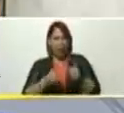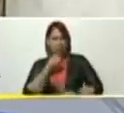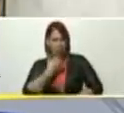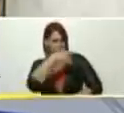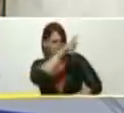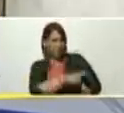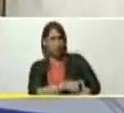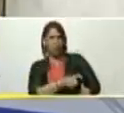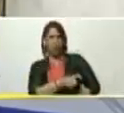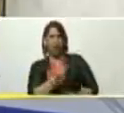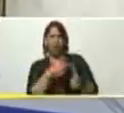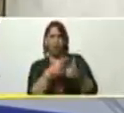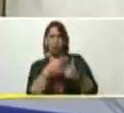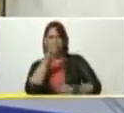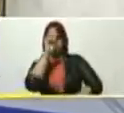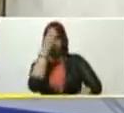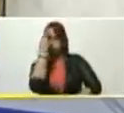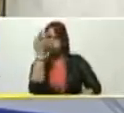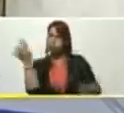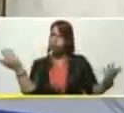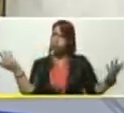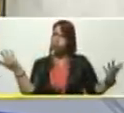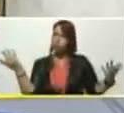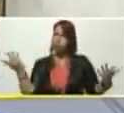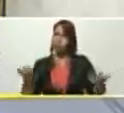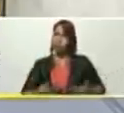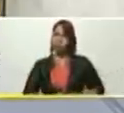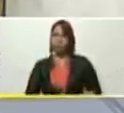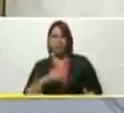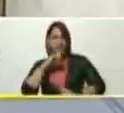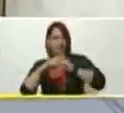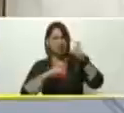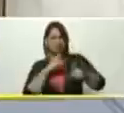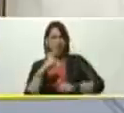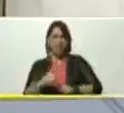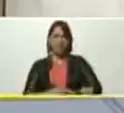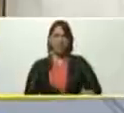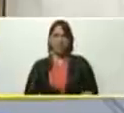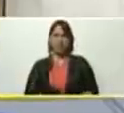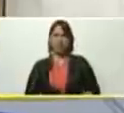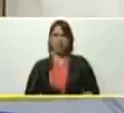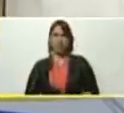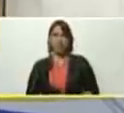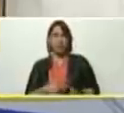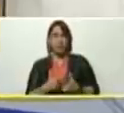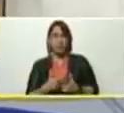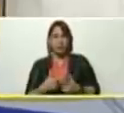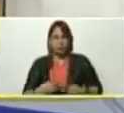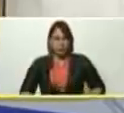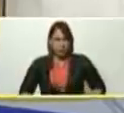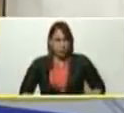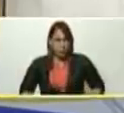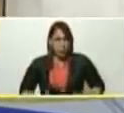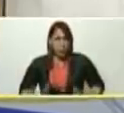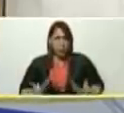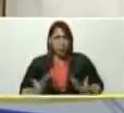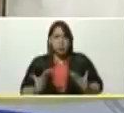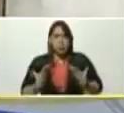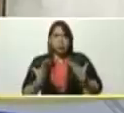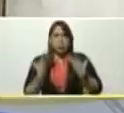gente, de repente, la envidia se lo traga la mezquindad, se lo traga el